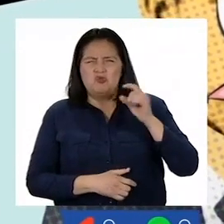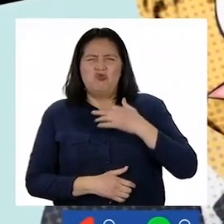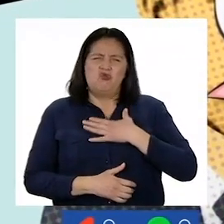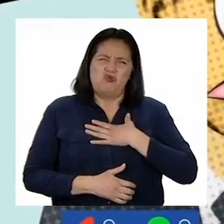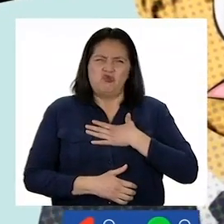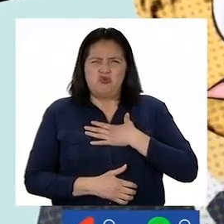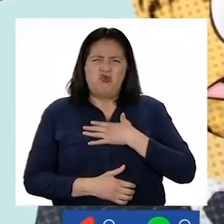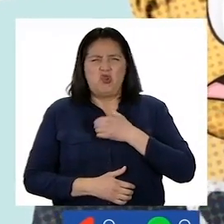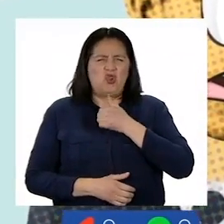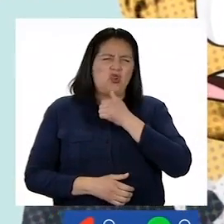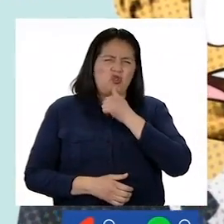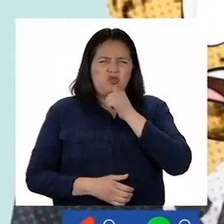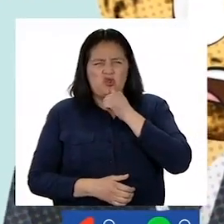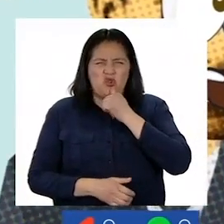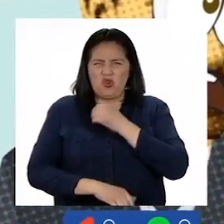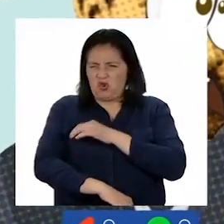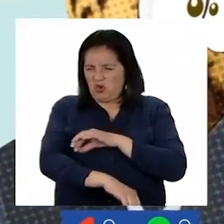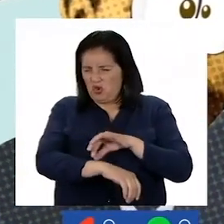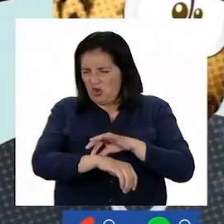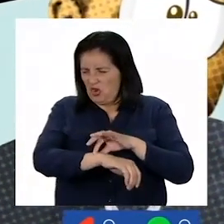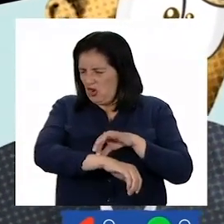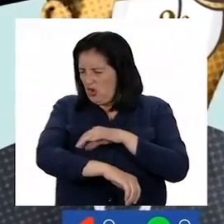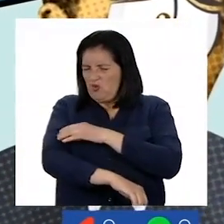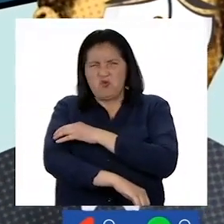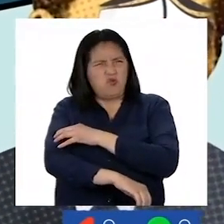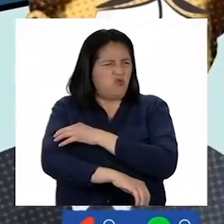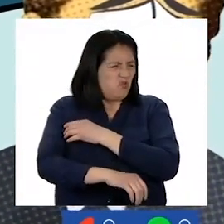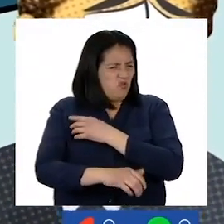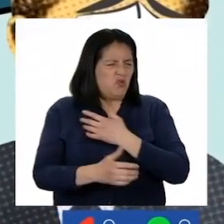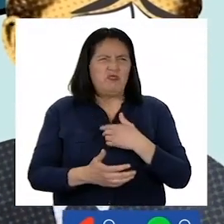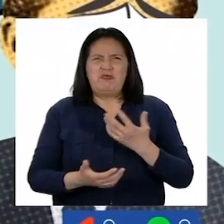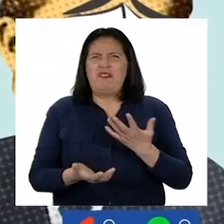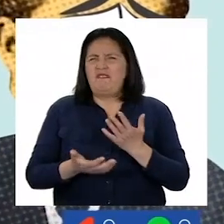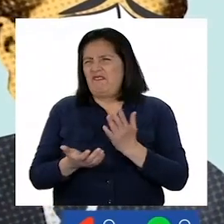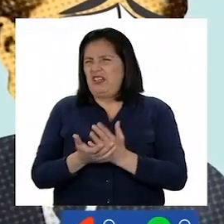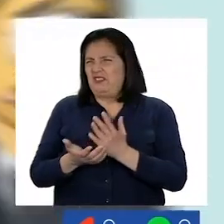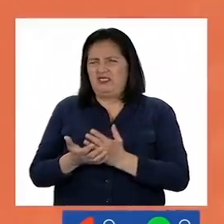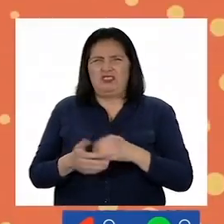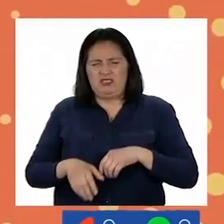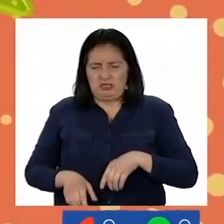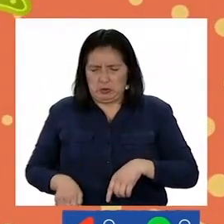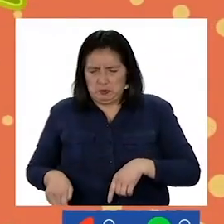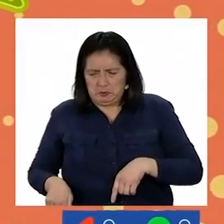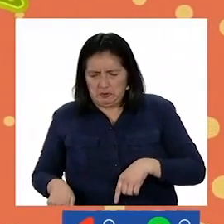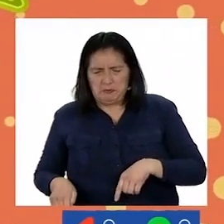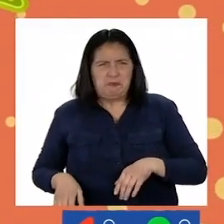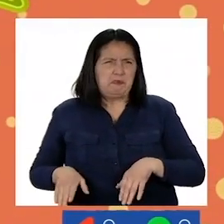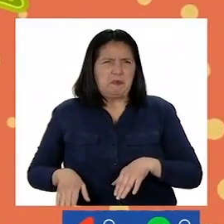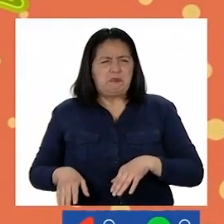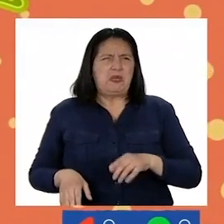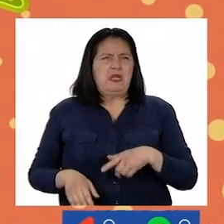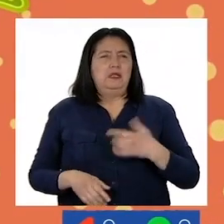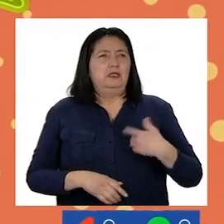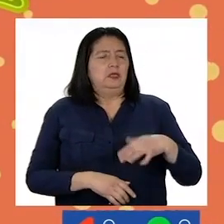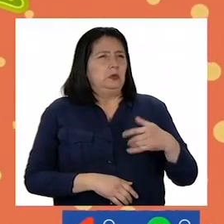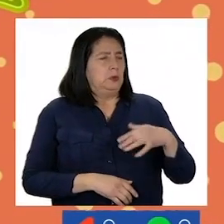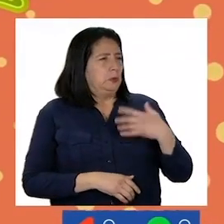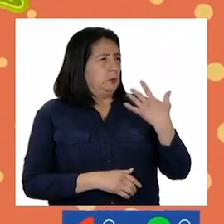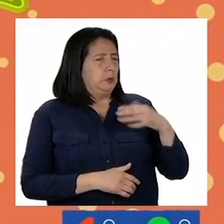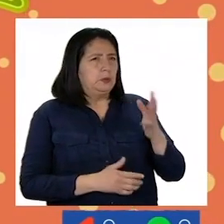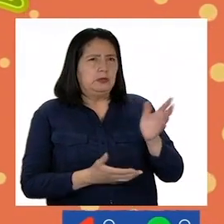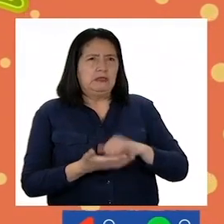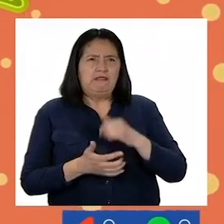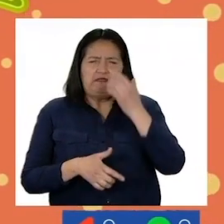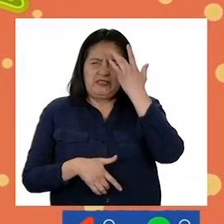y dolor de la articulación tibio-tarsiana izquierda que me molestaba la marcha. Y es que la enfermedad se enfadaba y ya